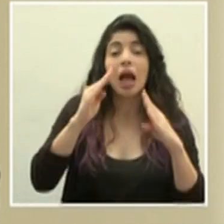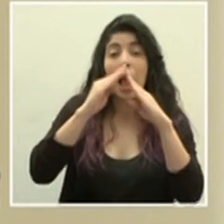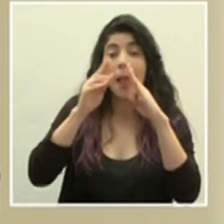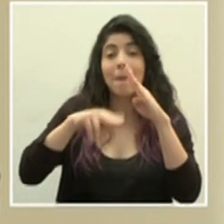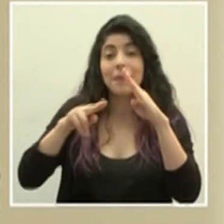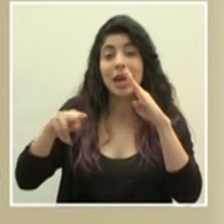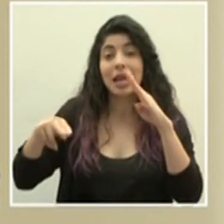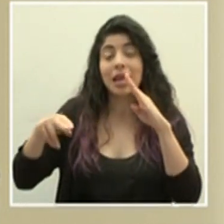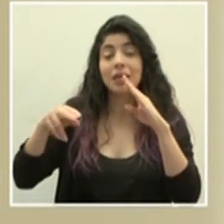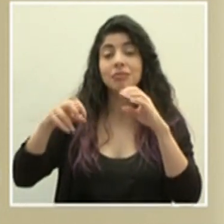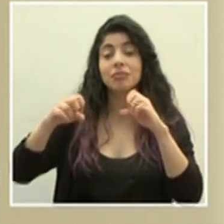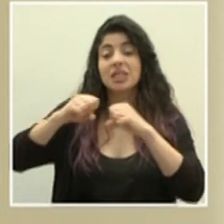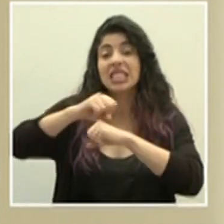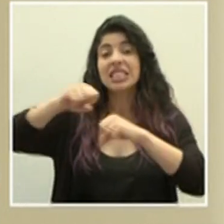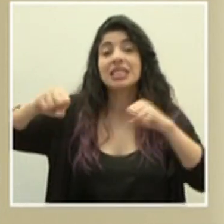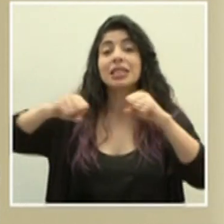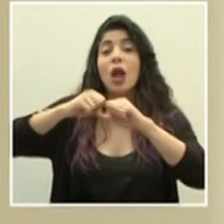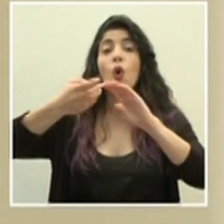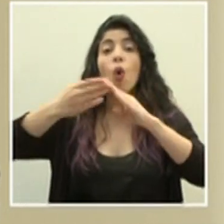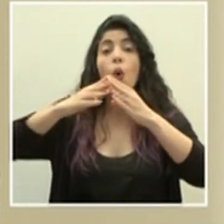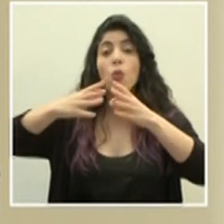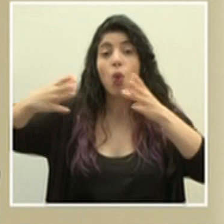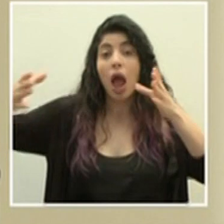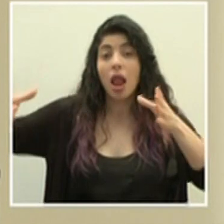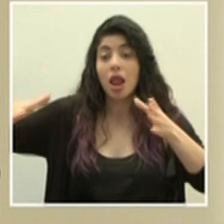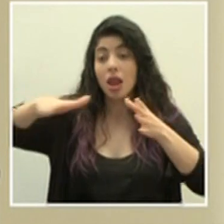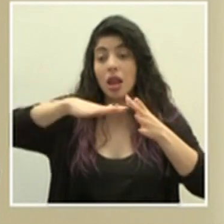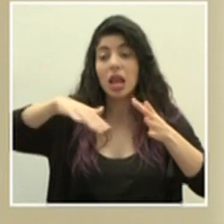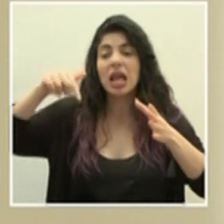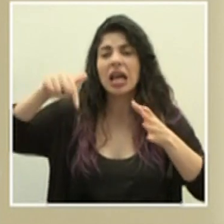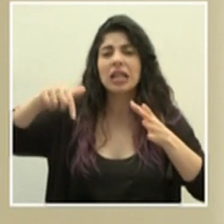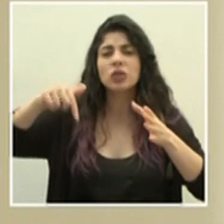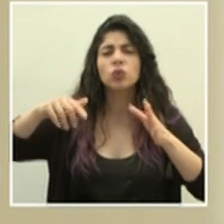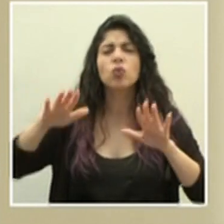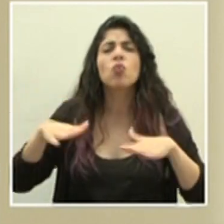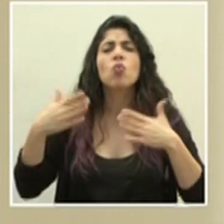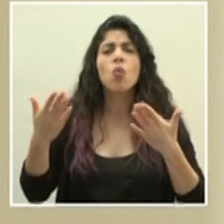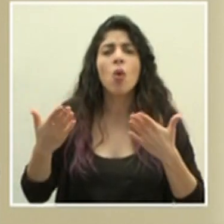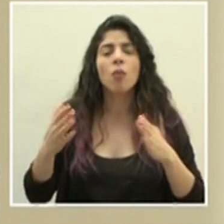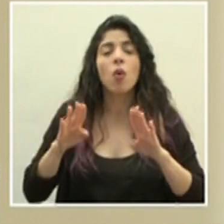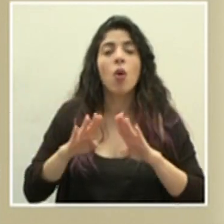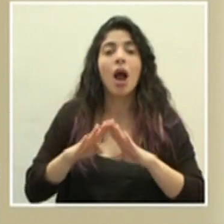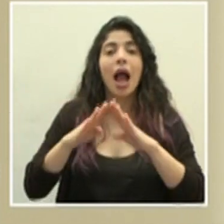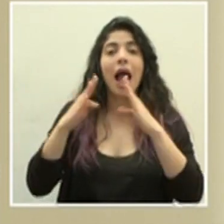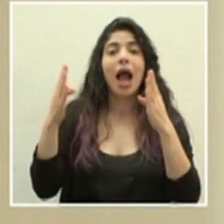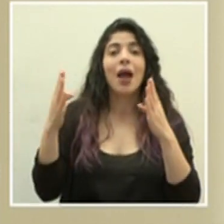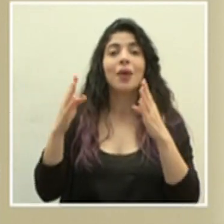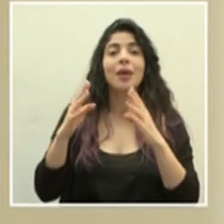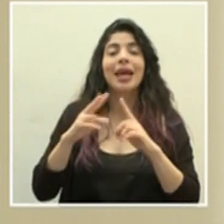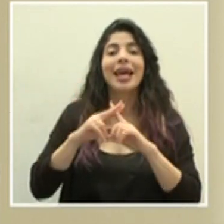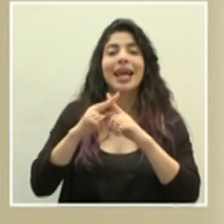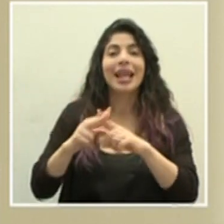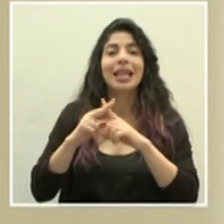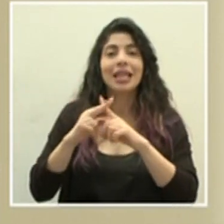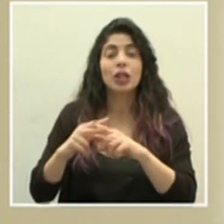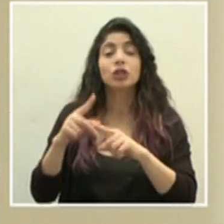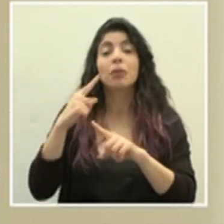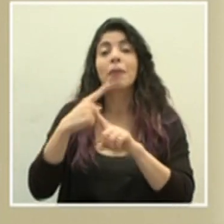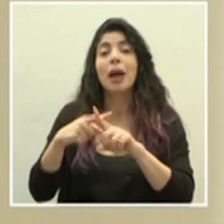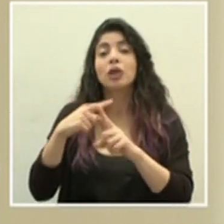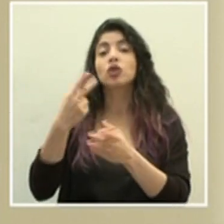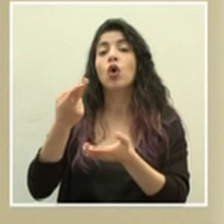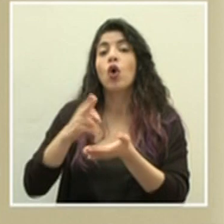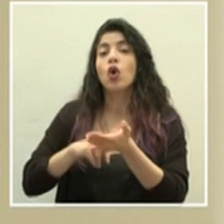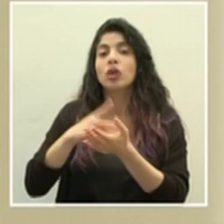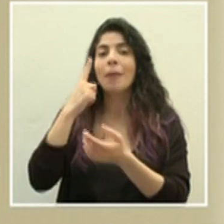en salones comunales, estos lo que se hace es una habilitación de créditos y una contratación también